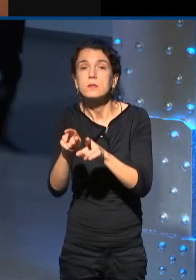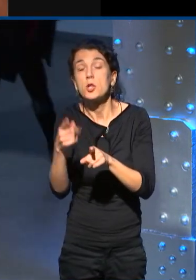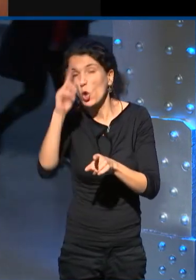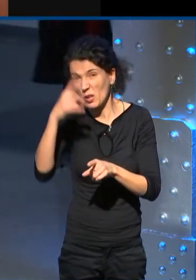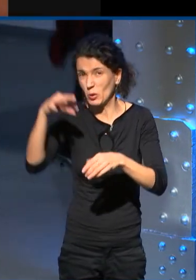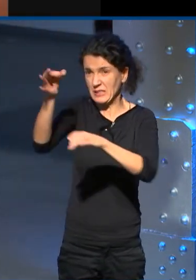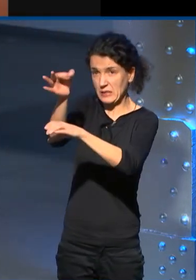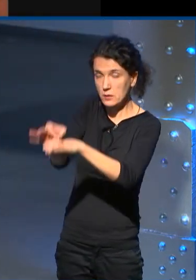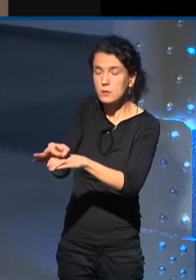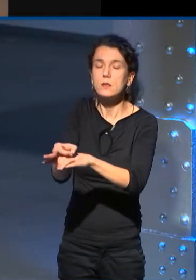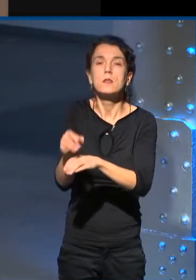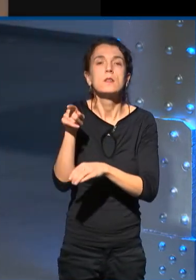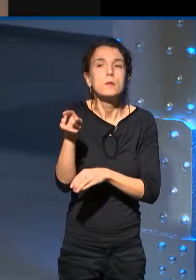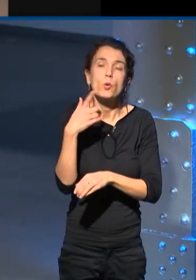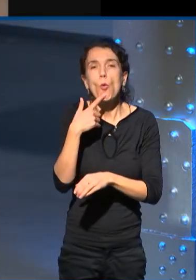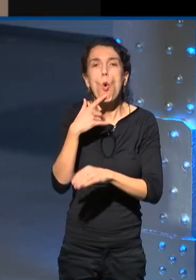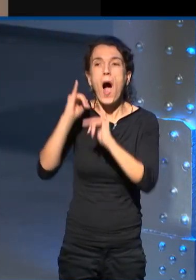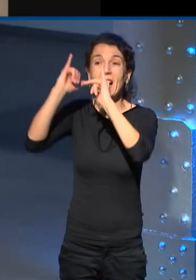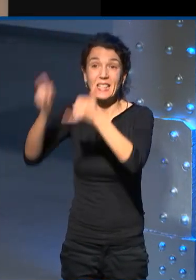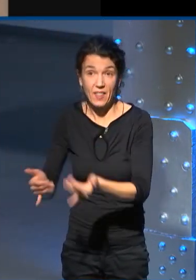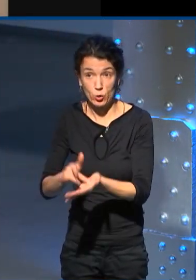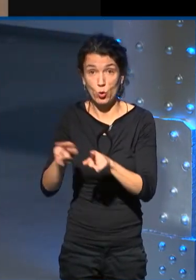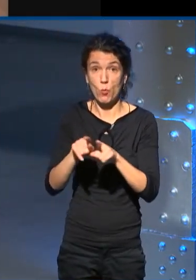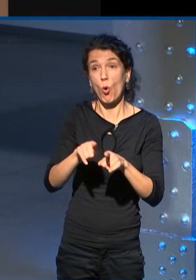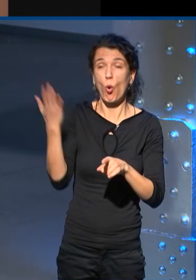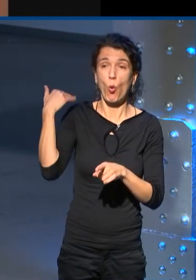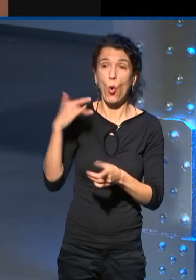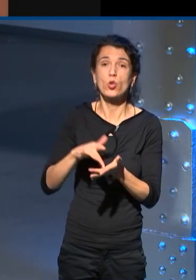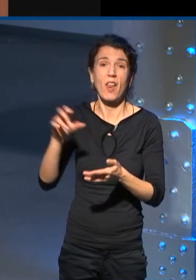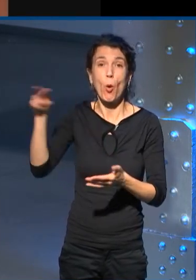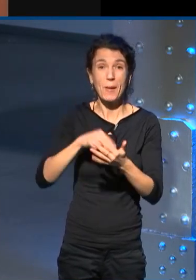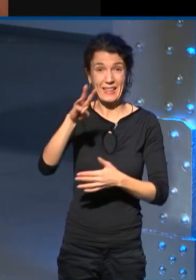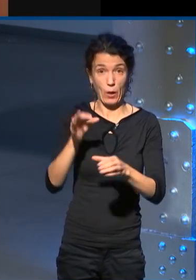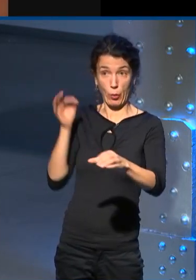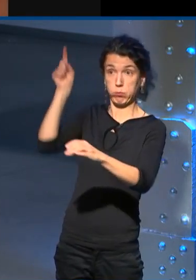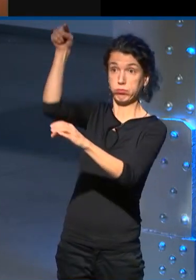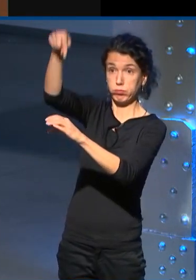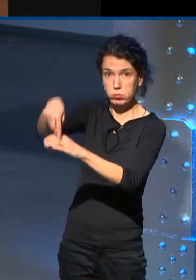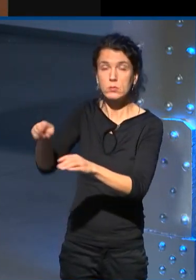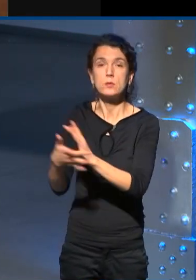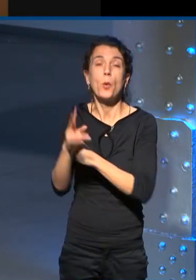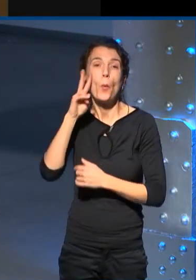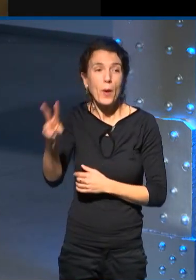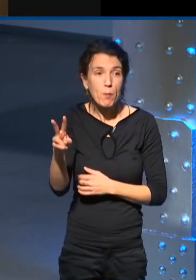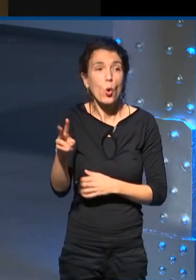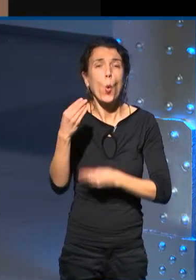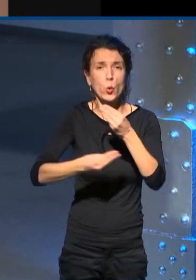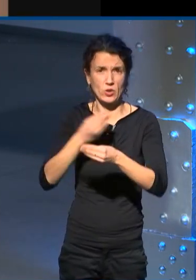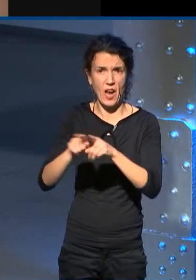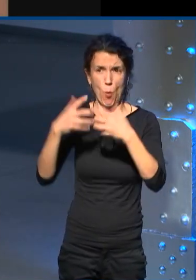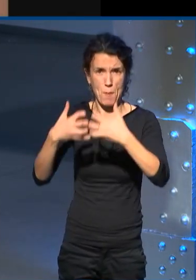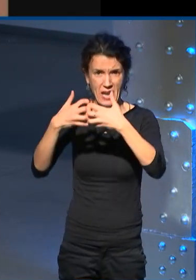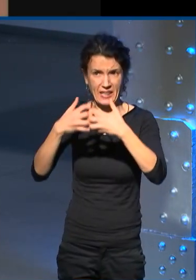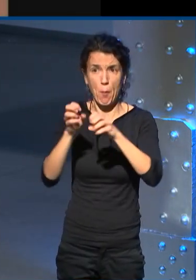muy bien qué. Aquí es como aterrizaron los Spirit y Opportunity en 2003. Y lo que estamos viendo son unos airbags que se emplearon y que todavía